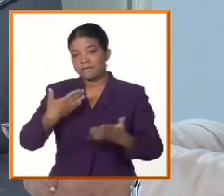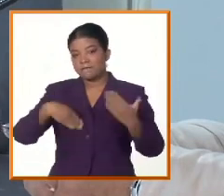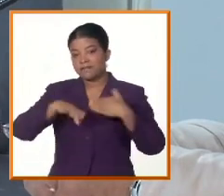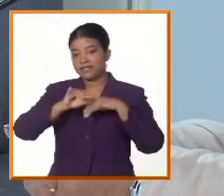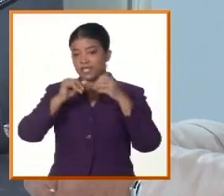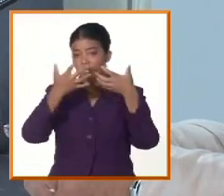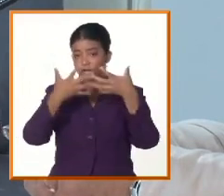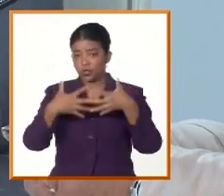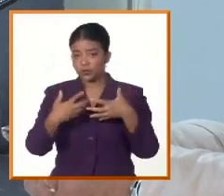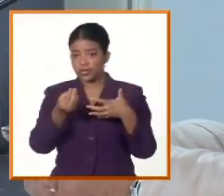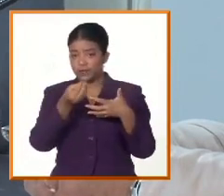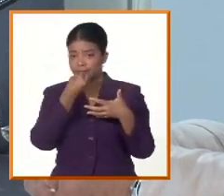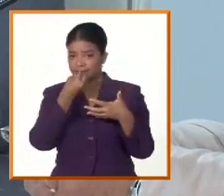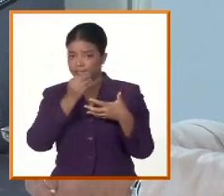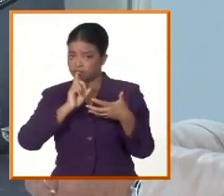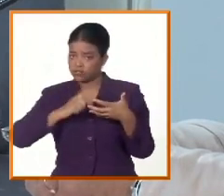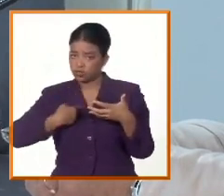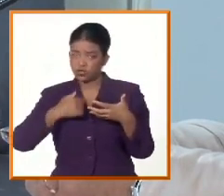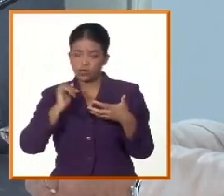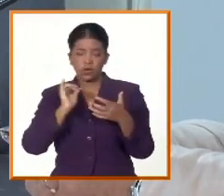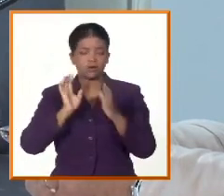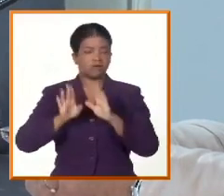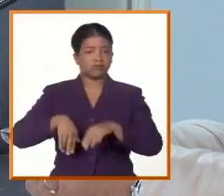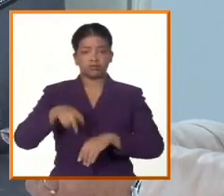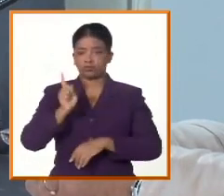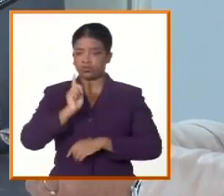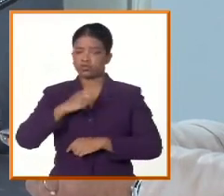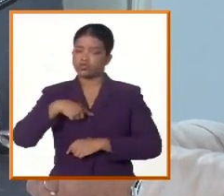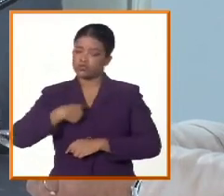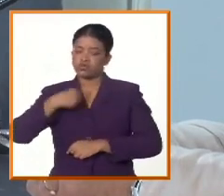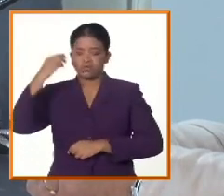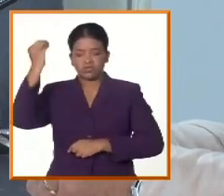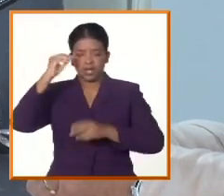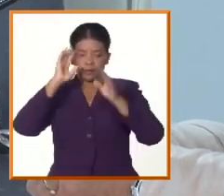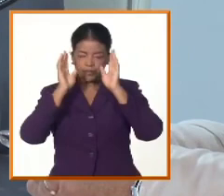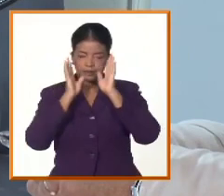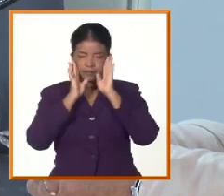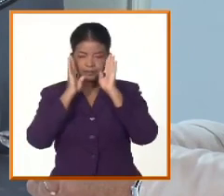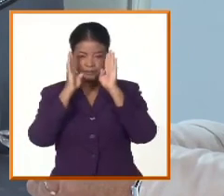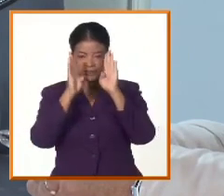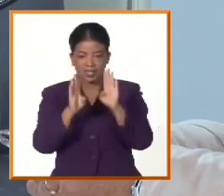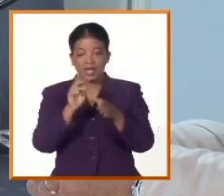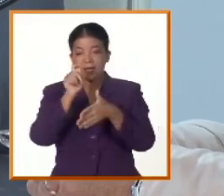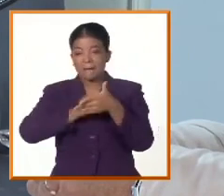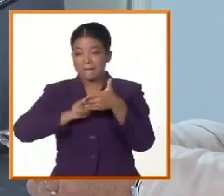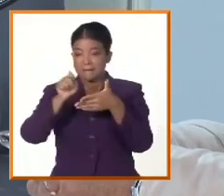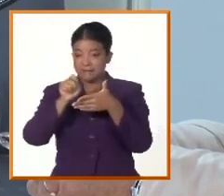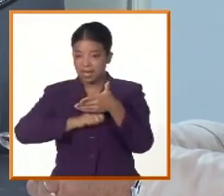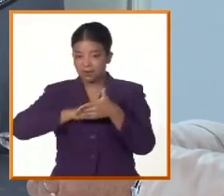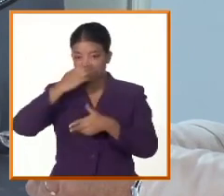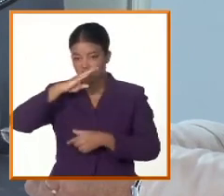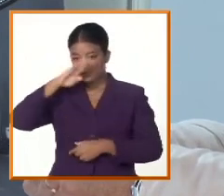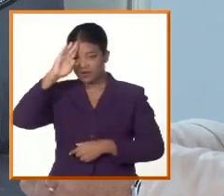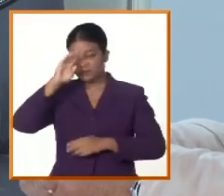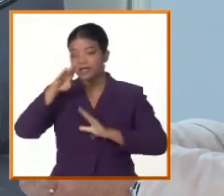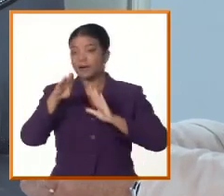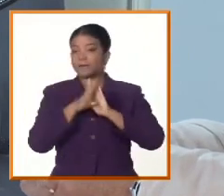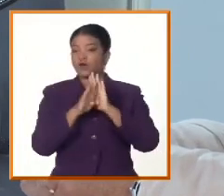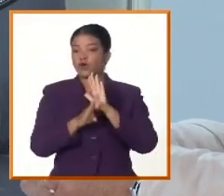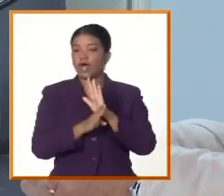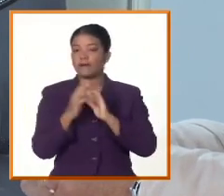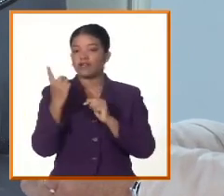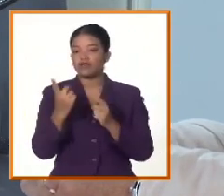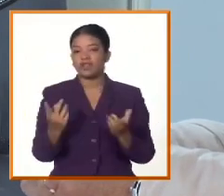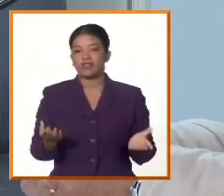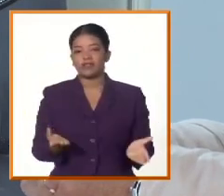del compromiso que tiene del programa Nacional de desarrollo de Cuba hasta el 2003 está definido en este programa Nacional de desarrollo del